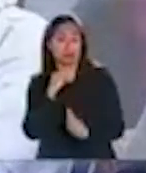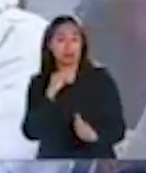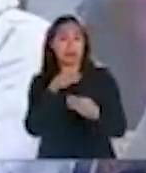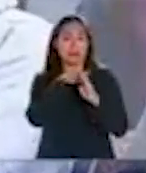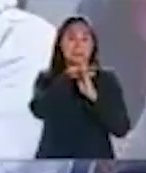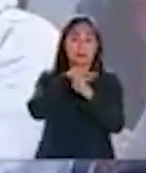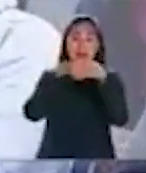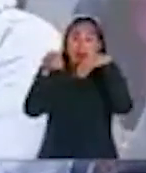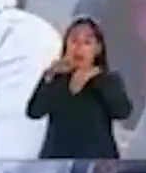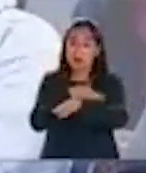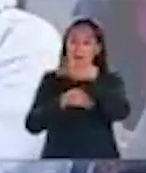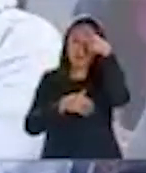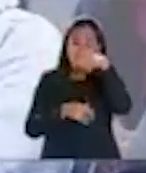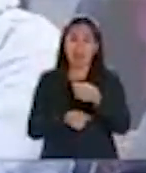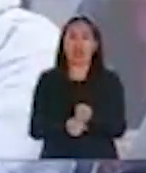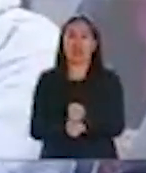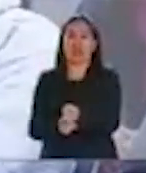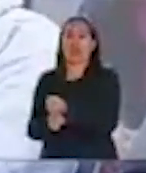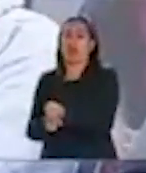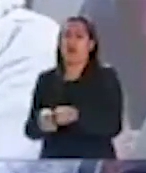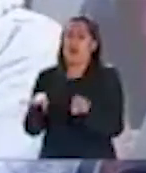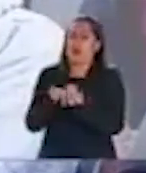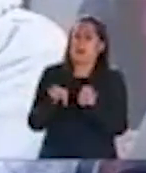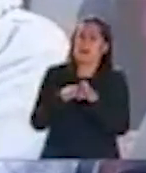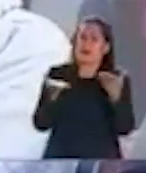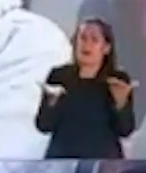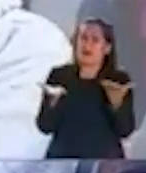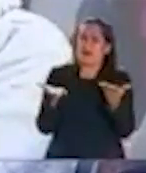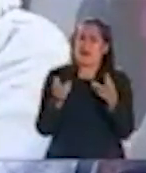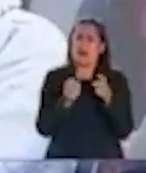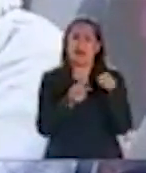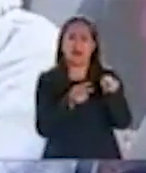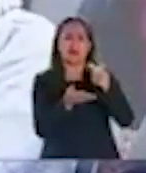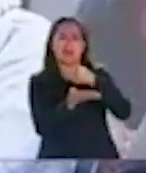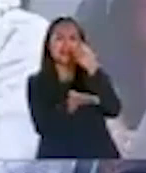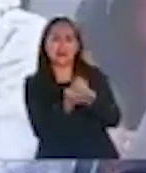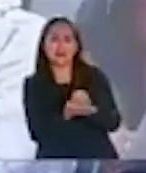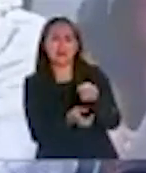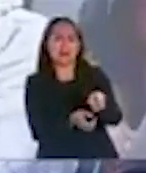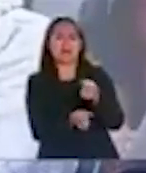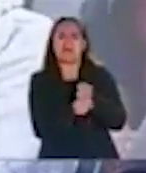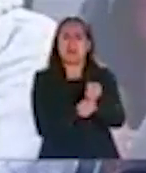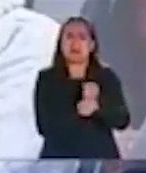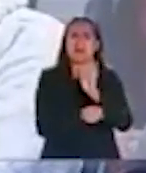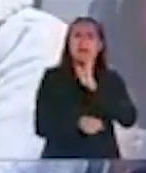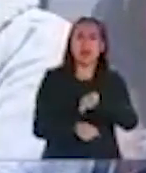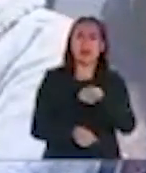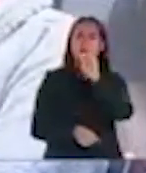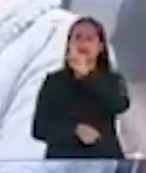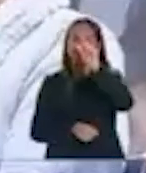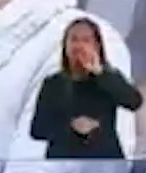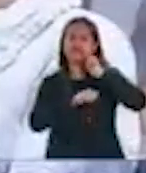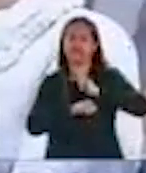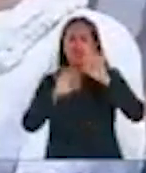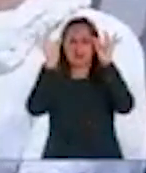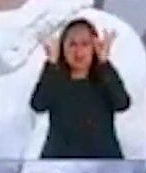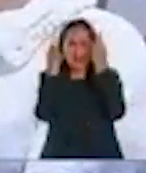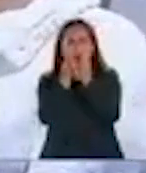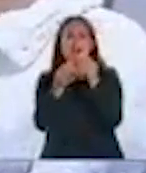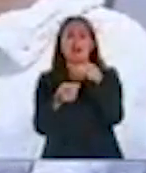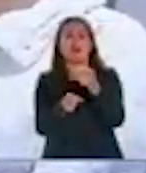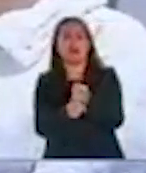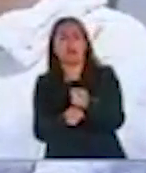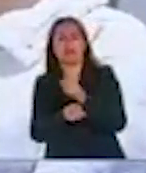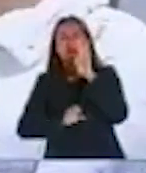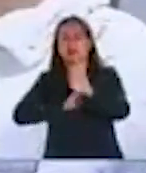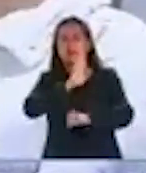la matanza de san fernando en tamaulipas el trato que reciben de las autoridades migratorias también prácticamente